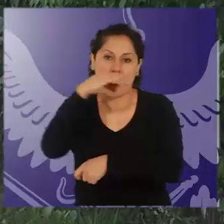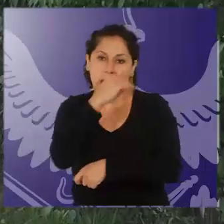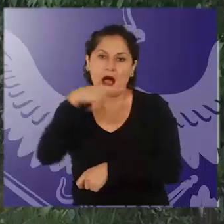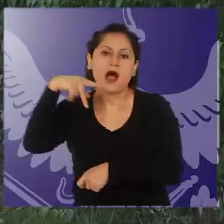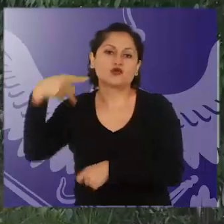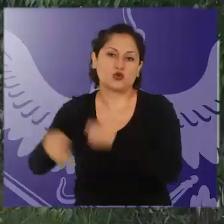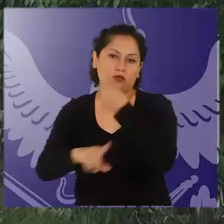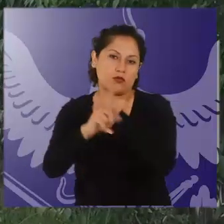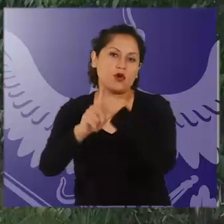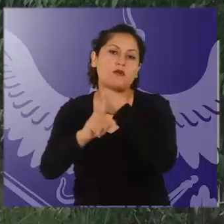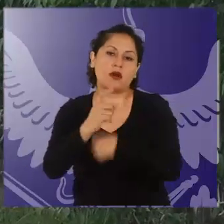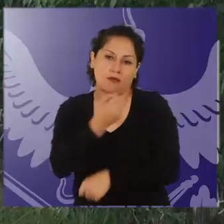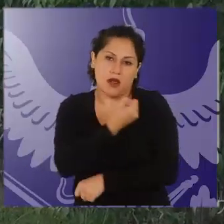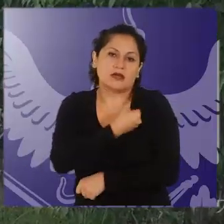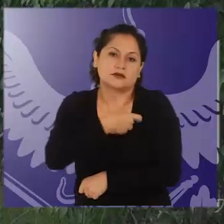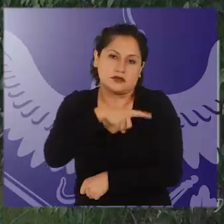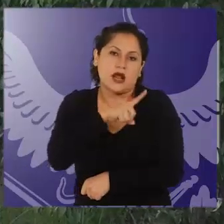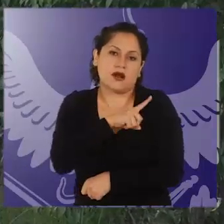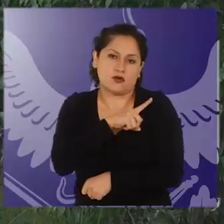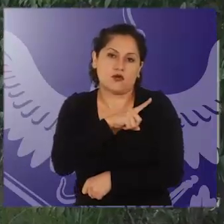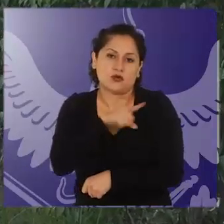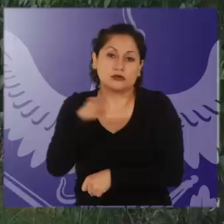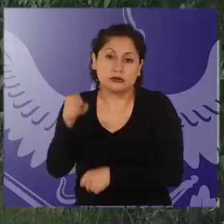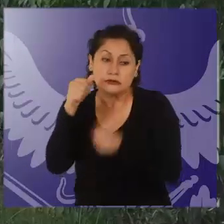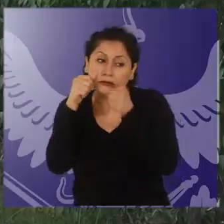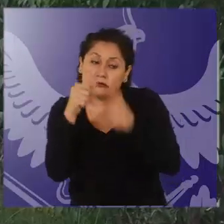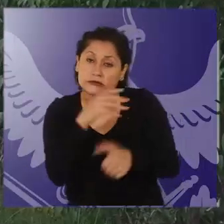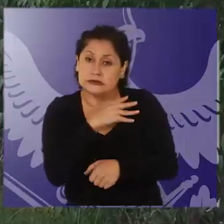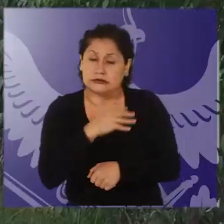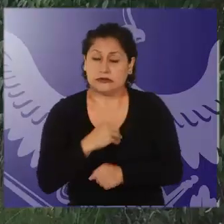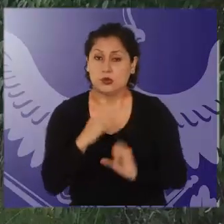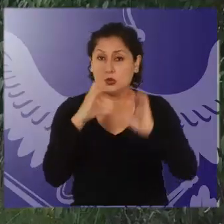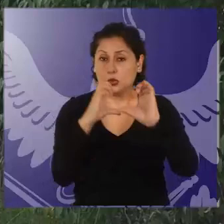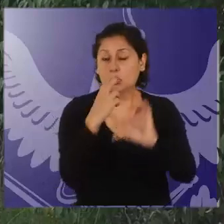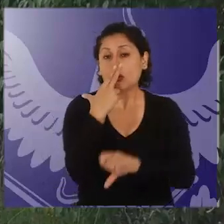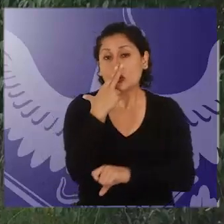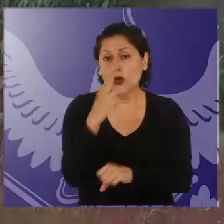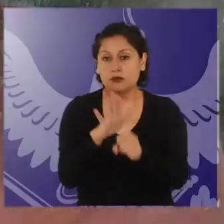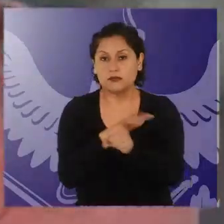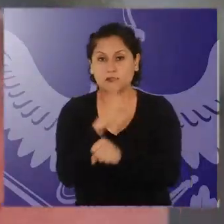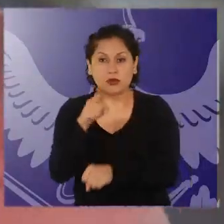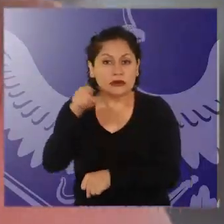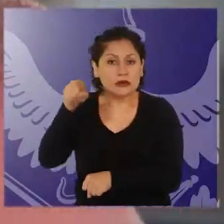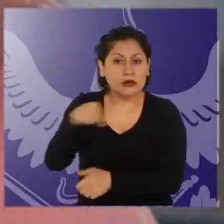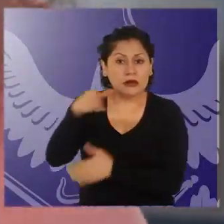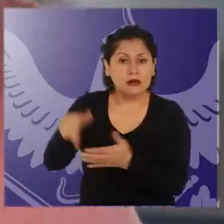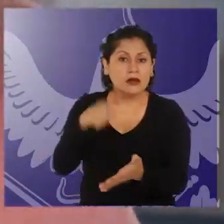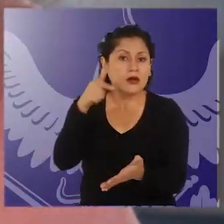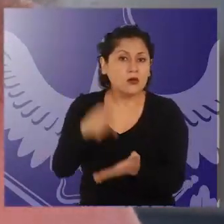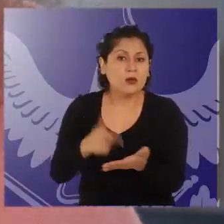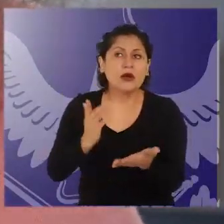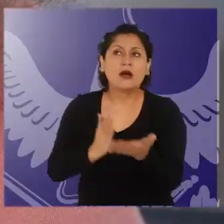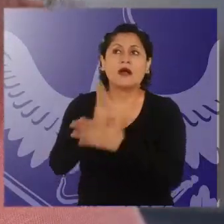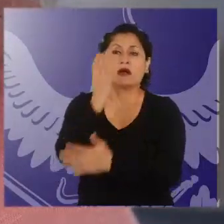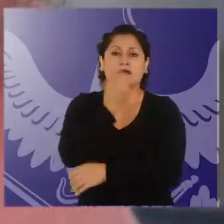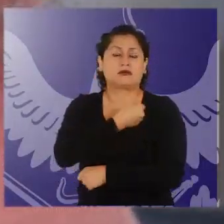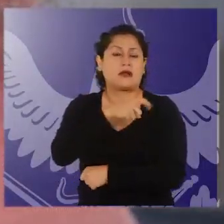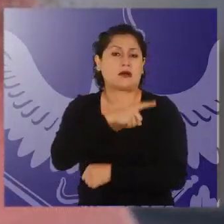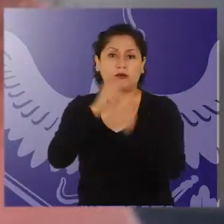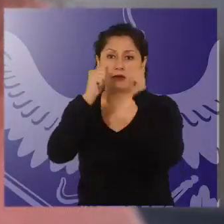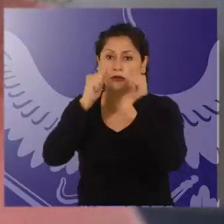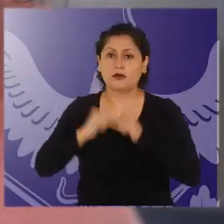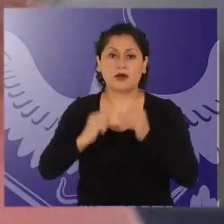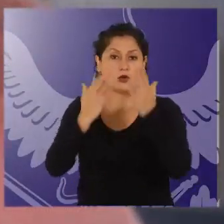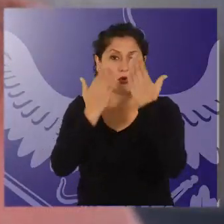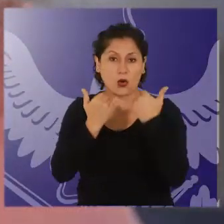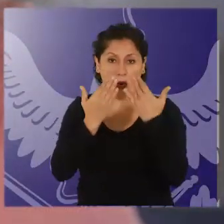es la salud, conservar la salud de los hijos, porque sabemos cómo cuesta tener acceso a la salud. En muchas de nuestras comunidades apenas